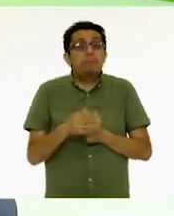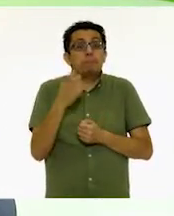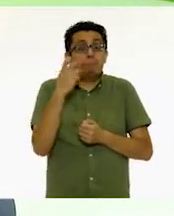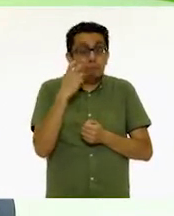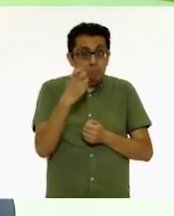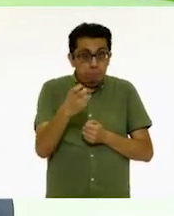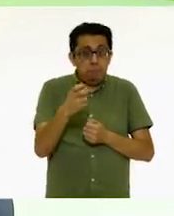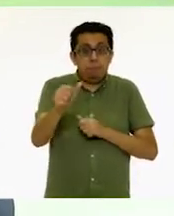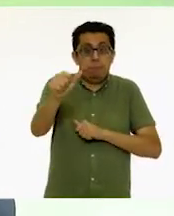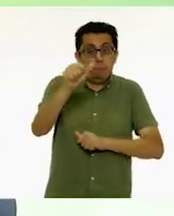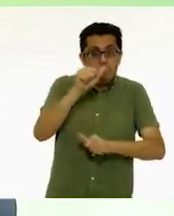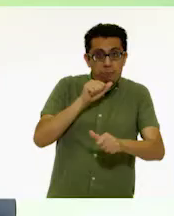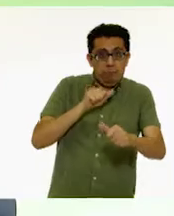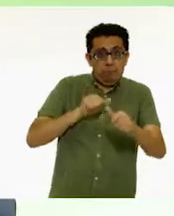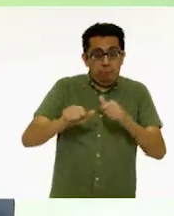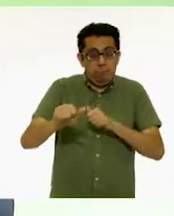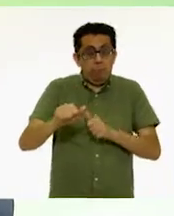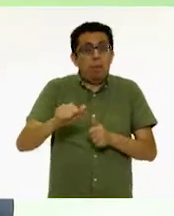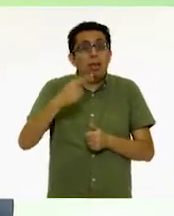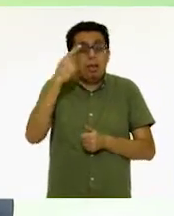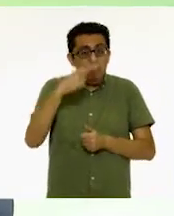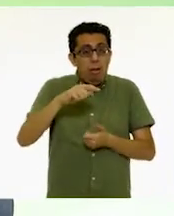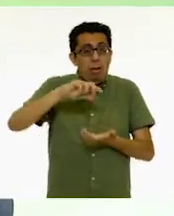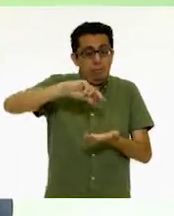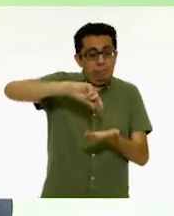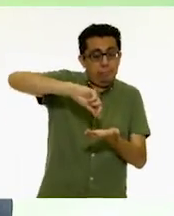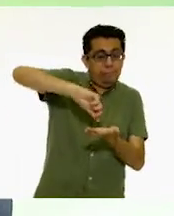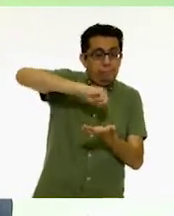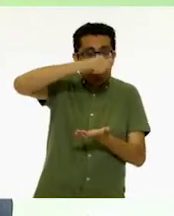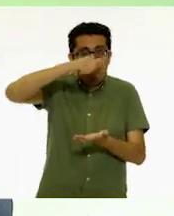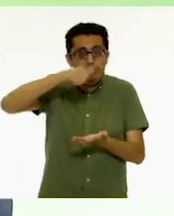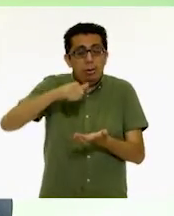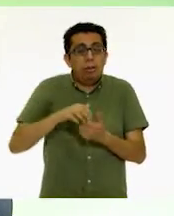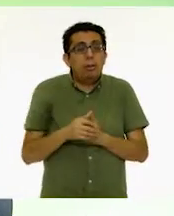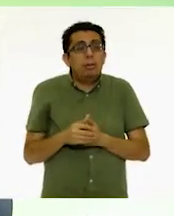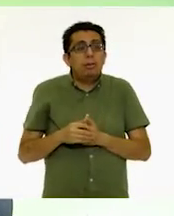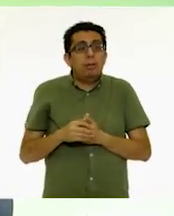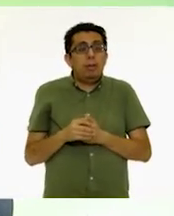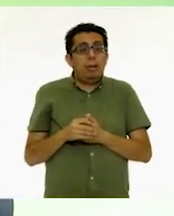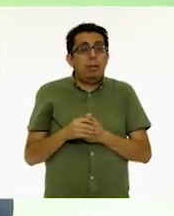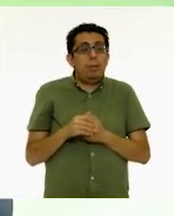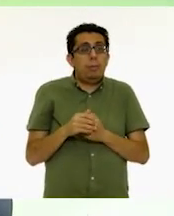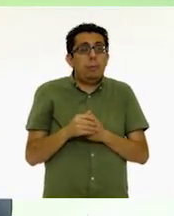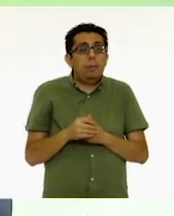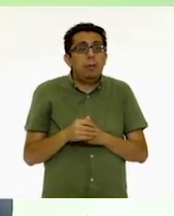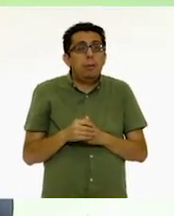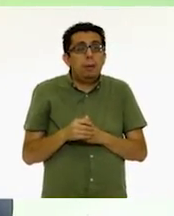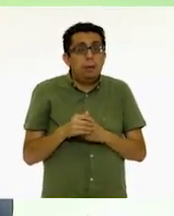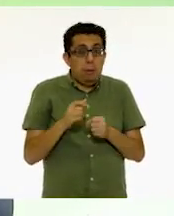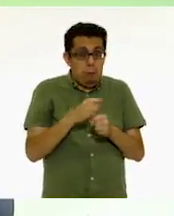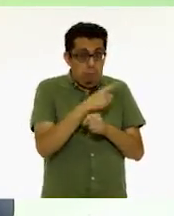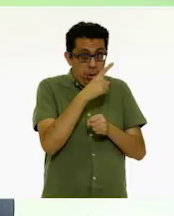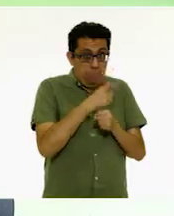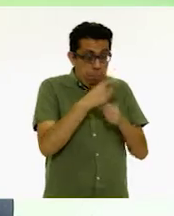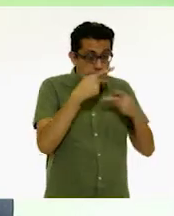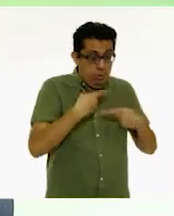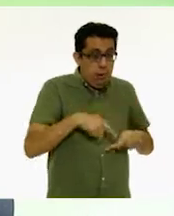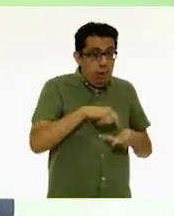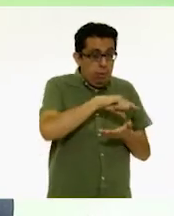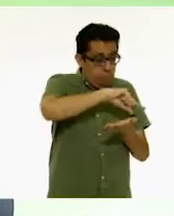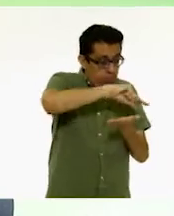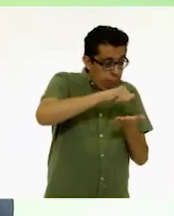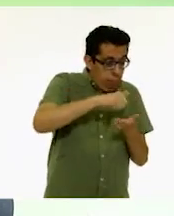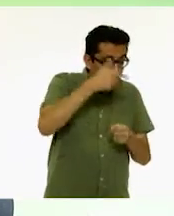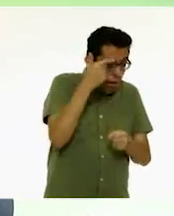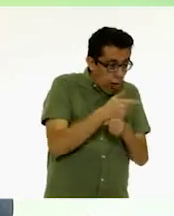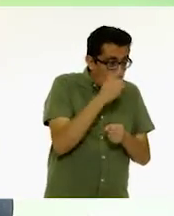tomar por turnos para girarla. La primera que gire la pirinola colocará los bloques dentro del aro. La segunda